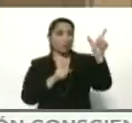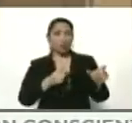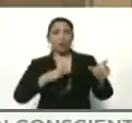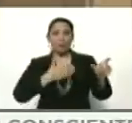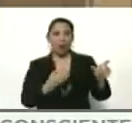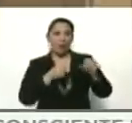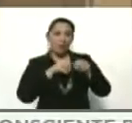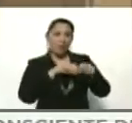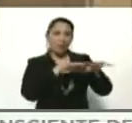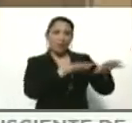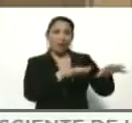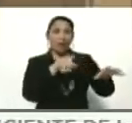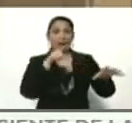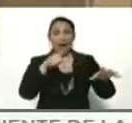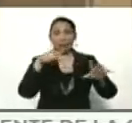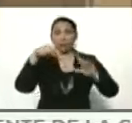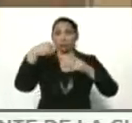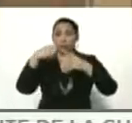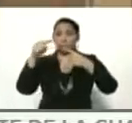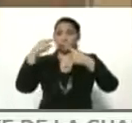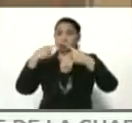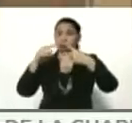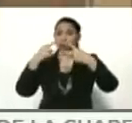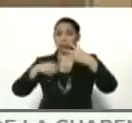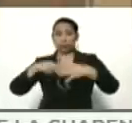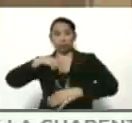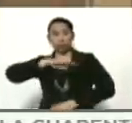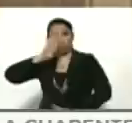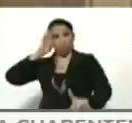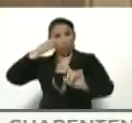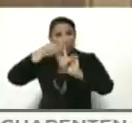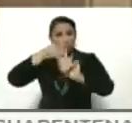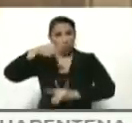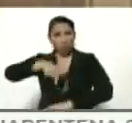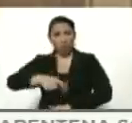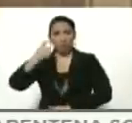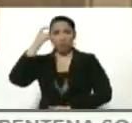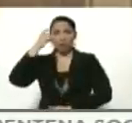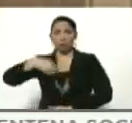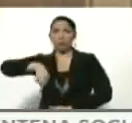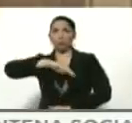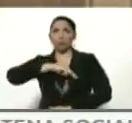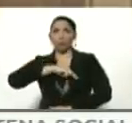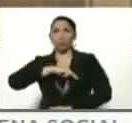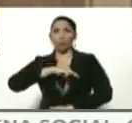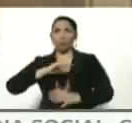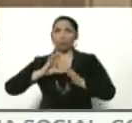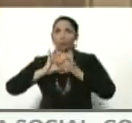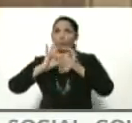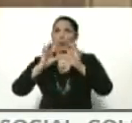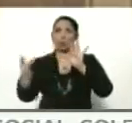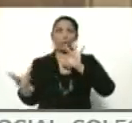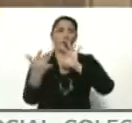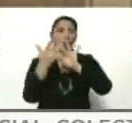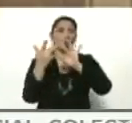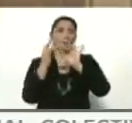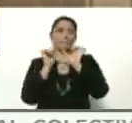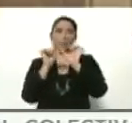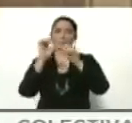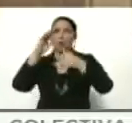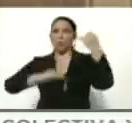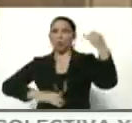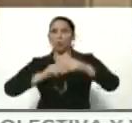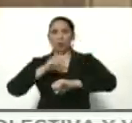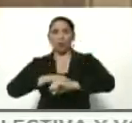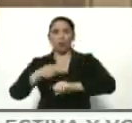Así que, bueno, son aspectos que hemos abordado el día de hoy. Hemos estado en contacto permanente en las últimas horas